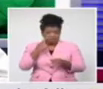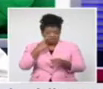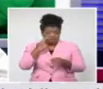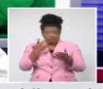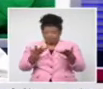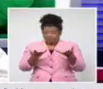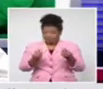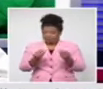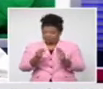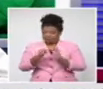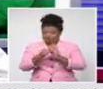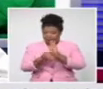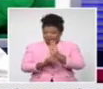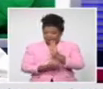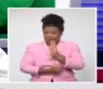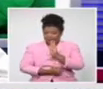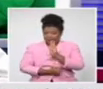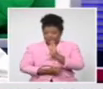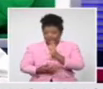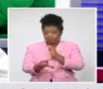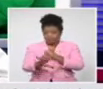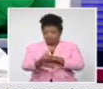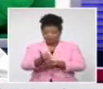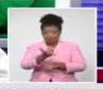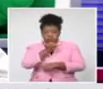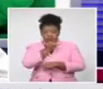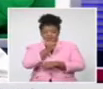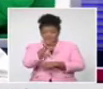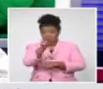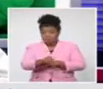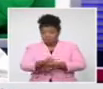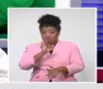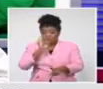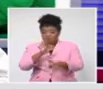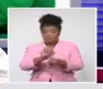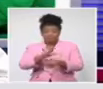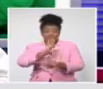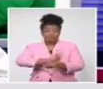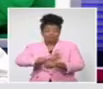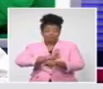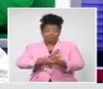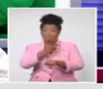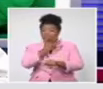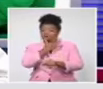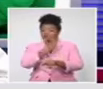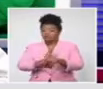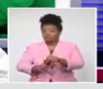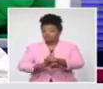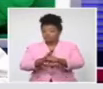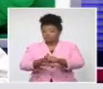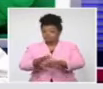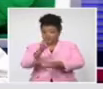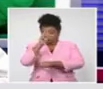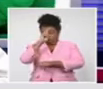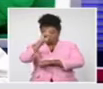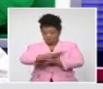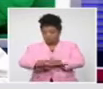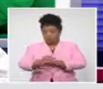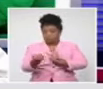riesgo, que este paciente comenzó con sintomatología, se ingresó, se hizo el